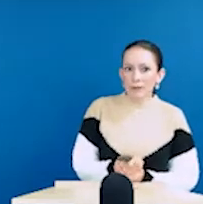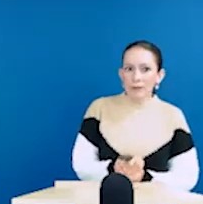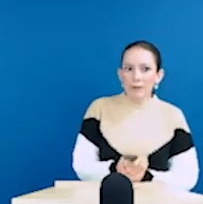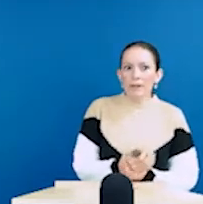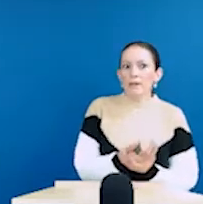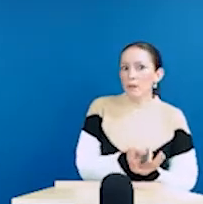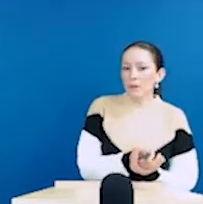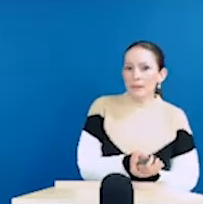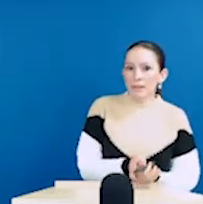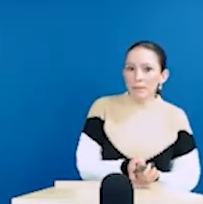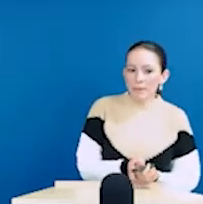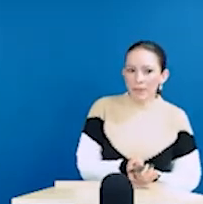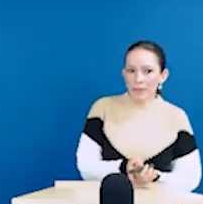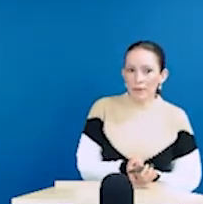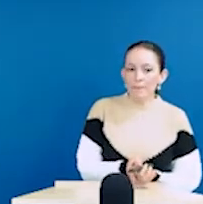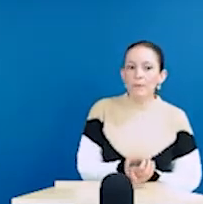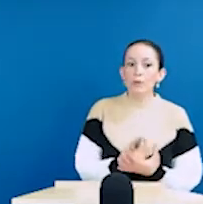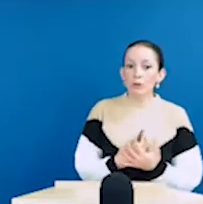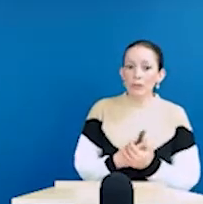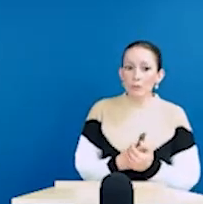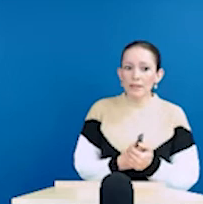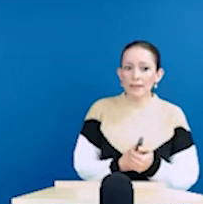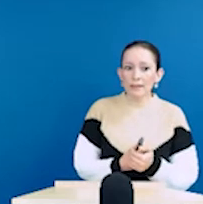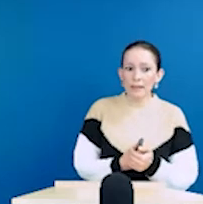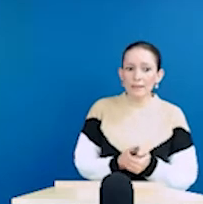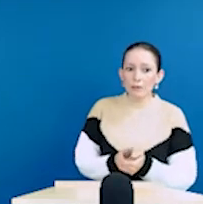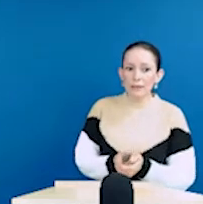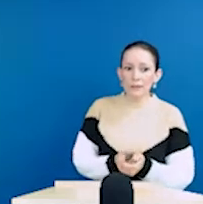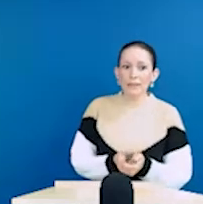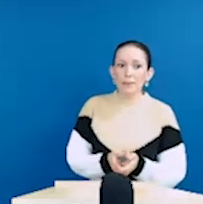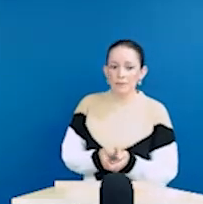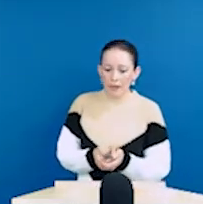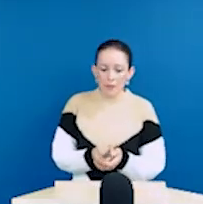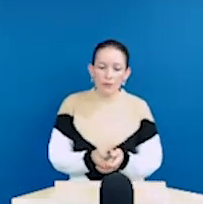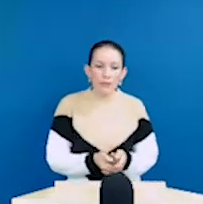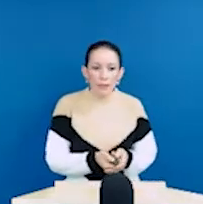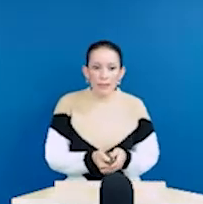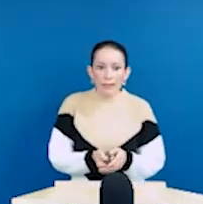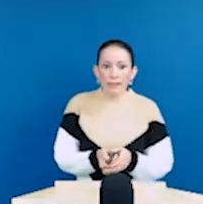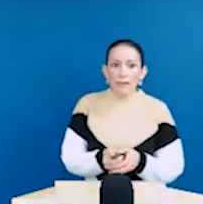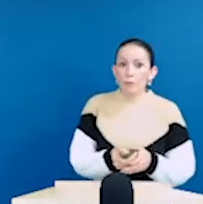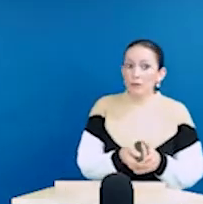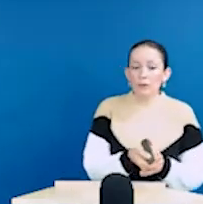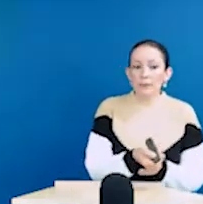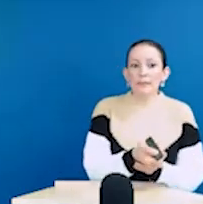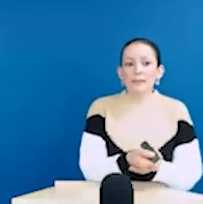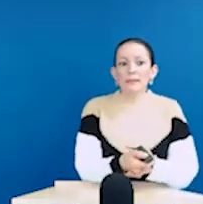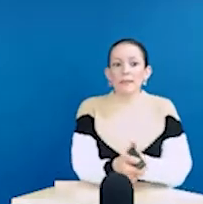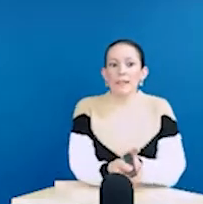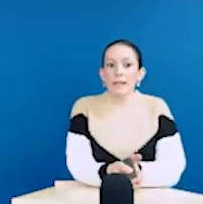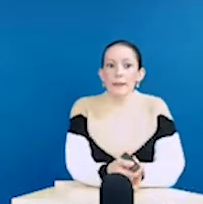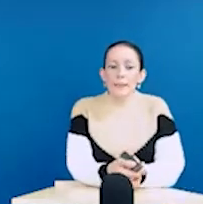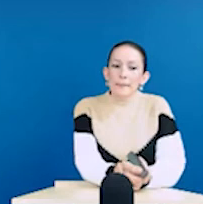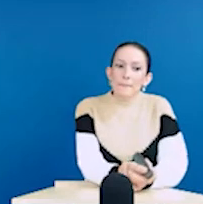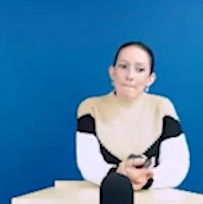mismo riesgo de un catéter periférico. Nosotras somos las encargadas de los catéteres periféricos. Nuestros